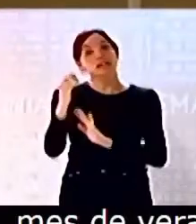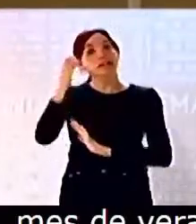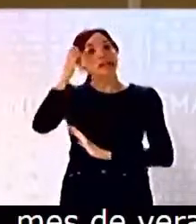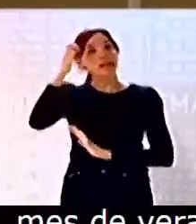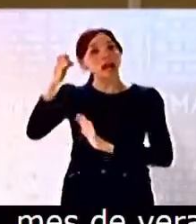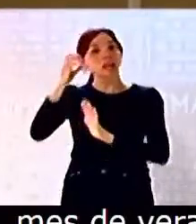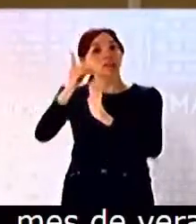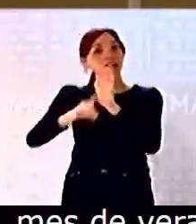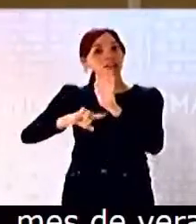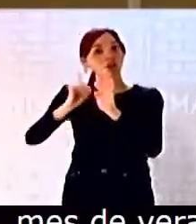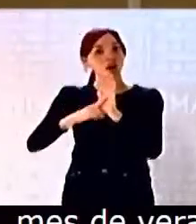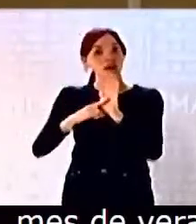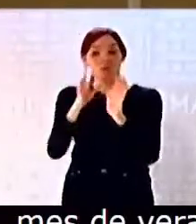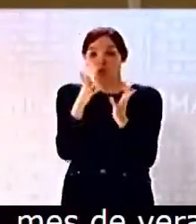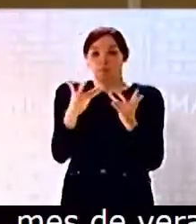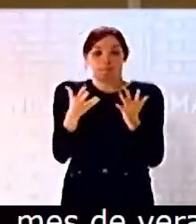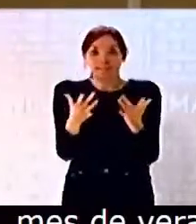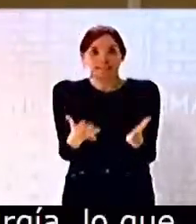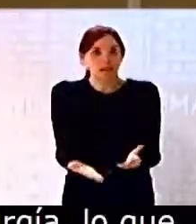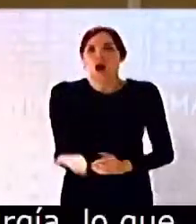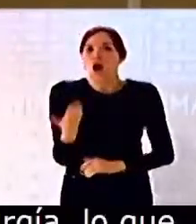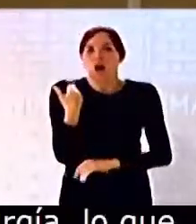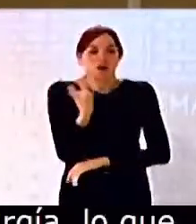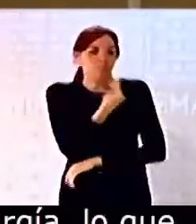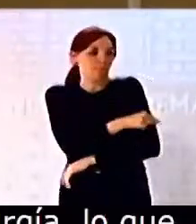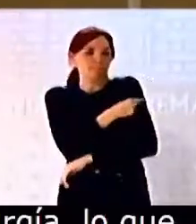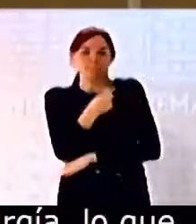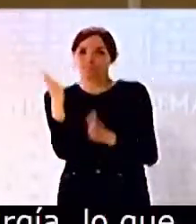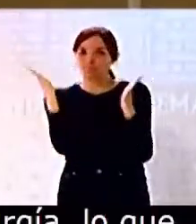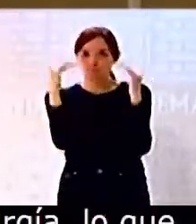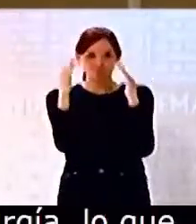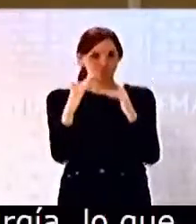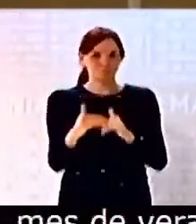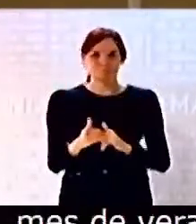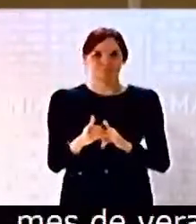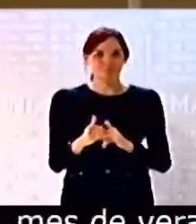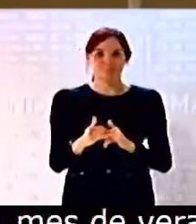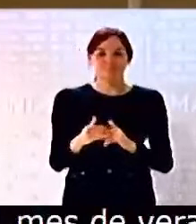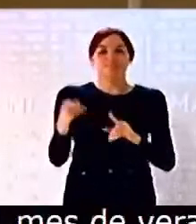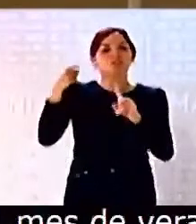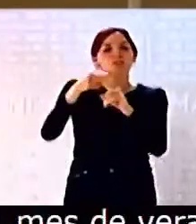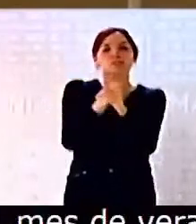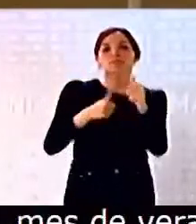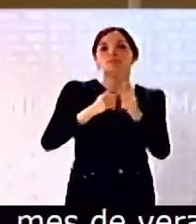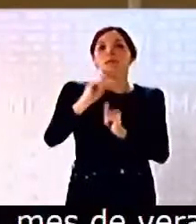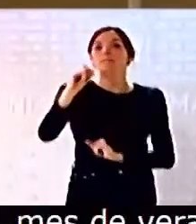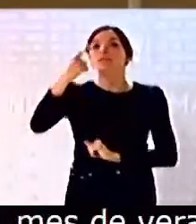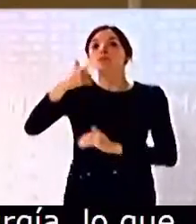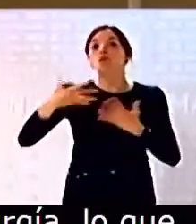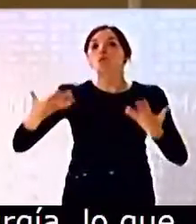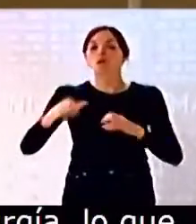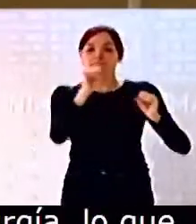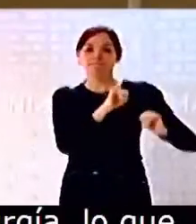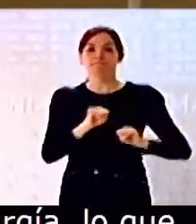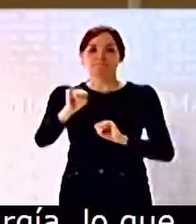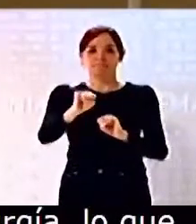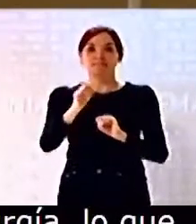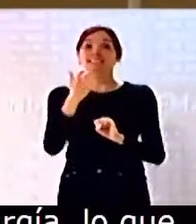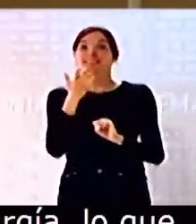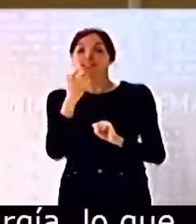lo que corría prisa, que entonces no teníamos vacuna, era proteger a la gente que se podía encontrar en situaciones de